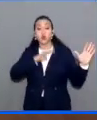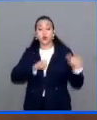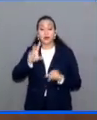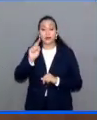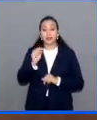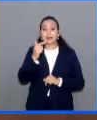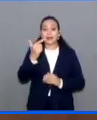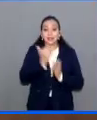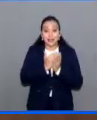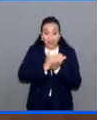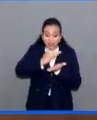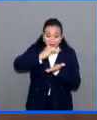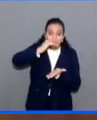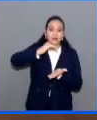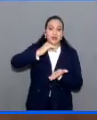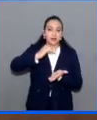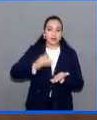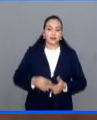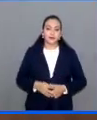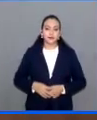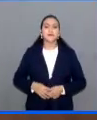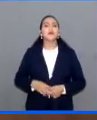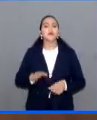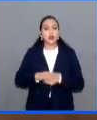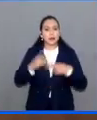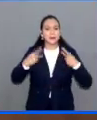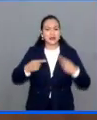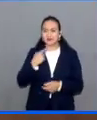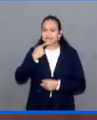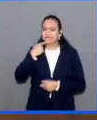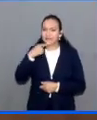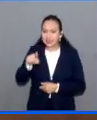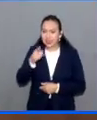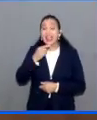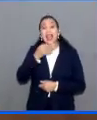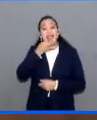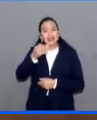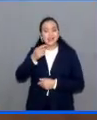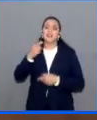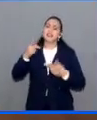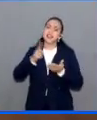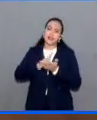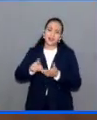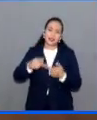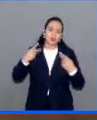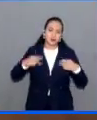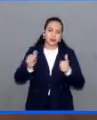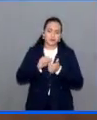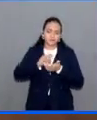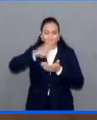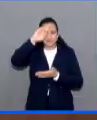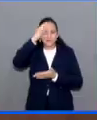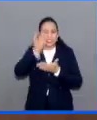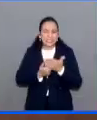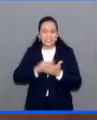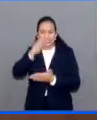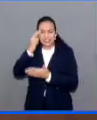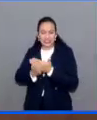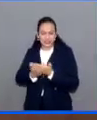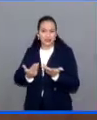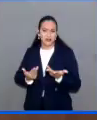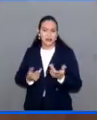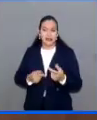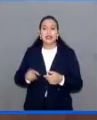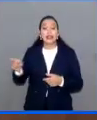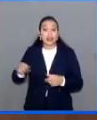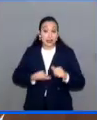expedientes de queja por posibles violaciones a derechos de las personas con discapacidad imputados a autoridades de la Ciudad de